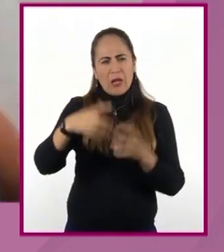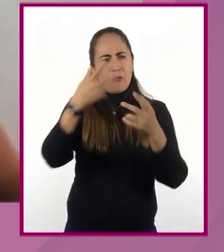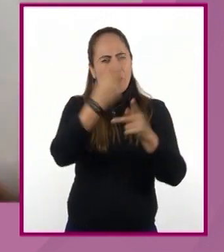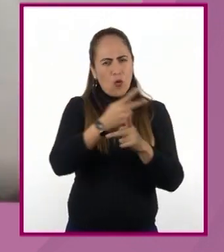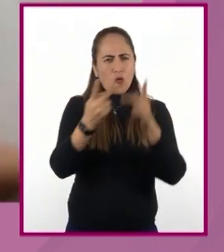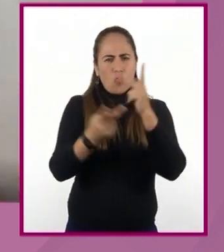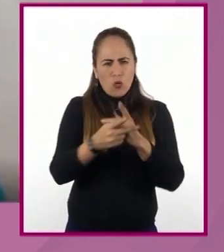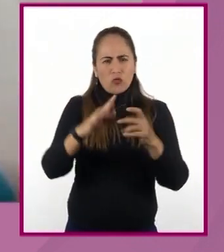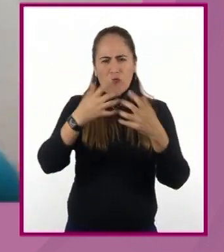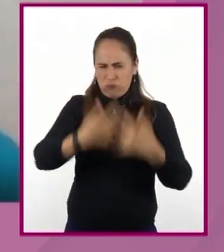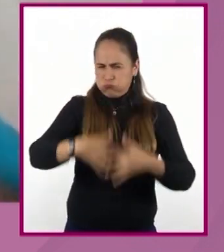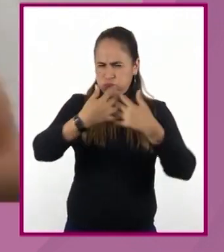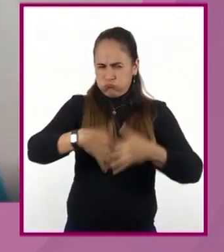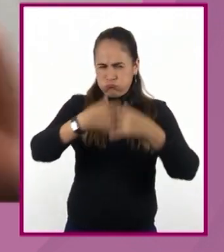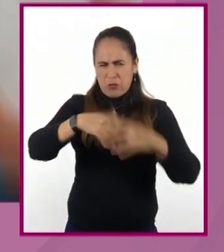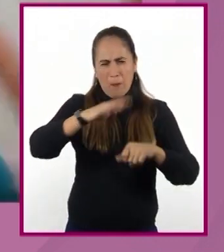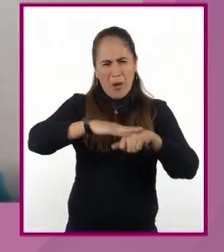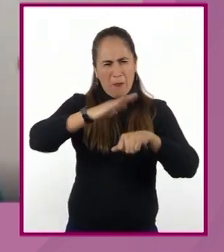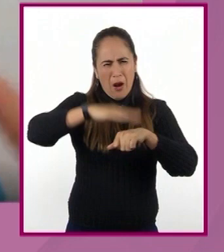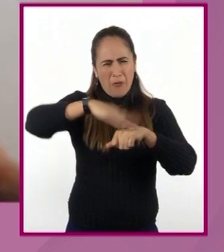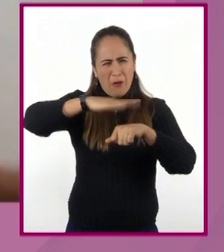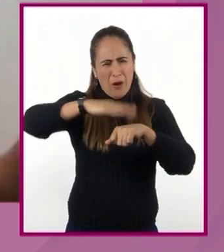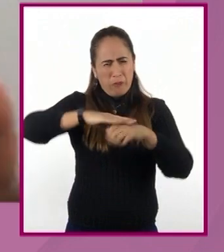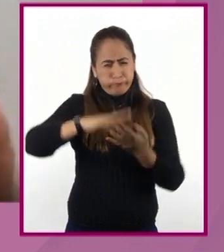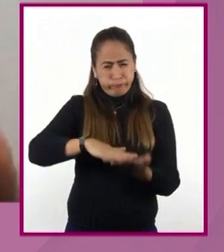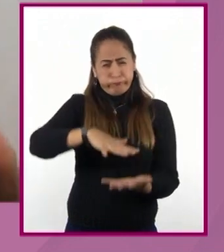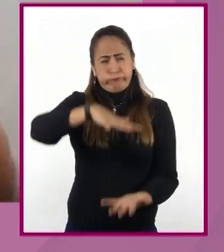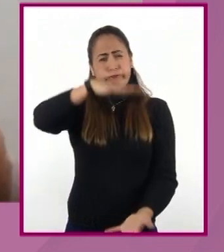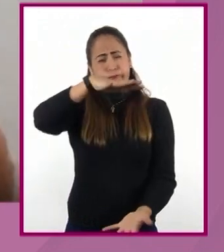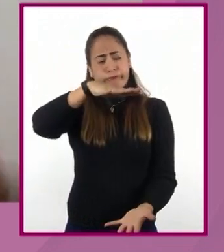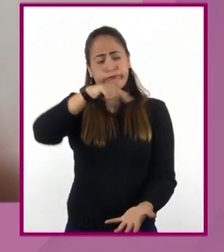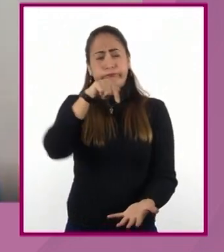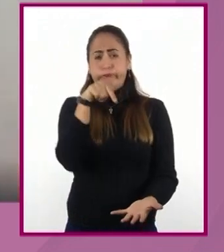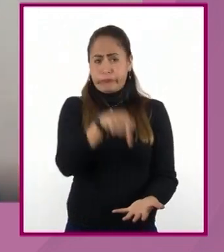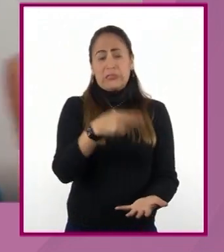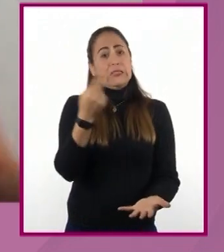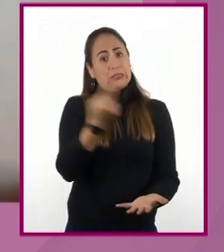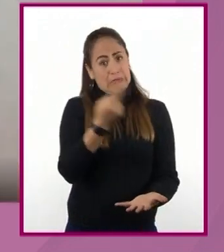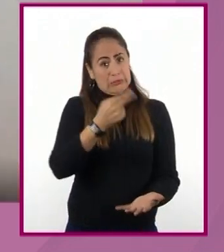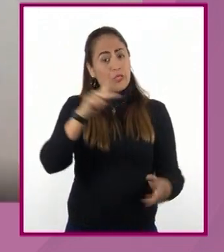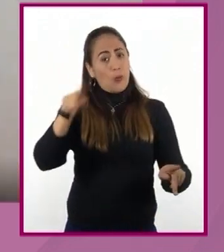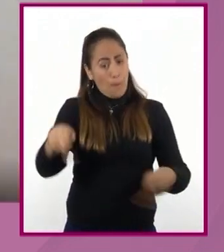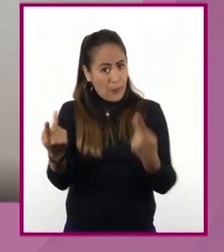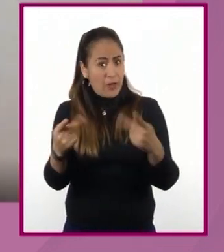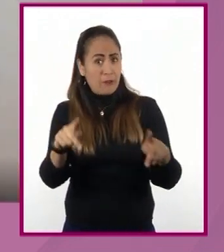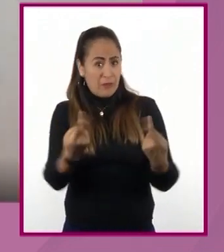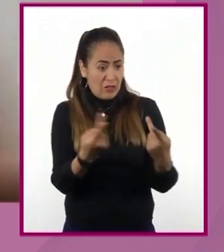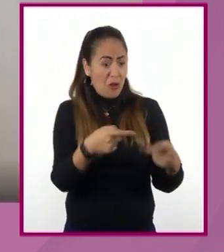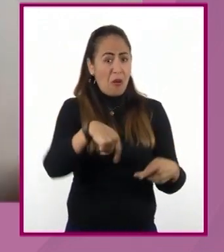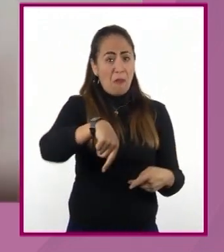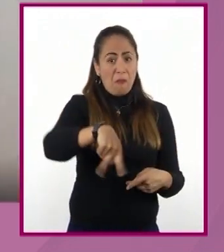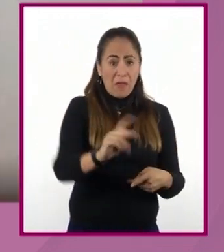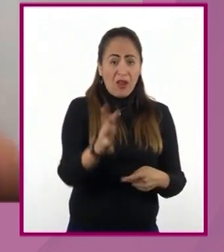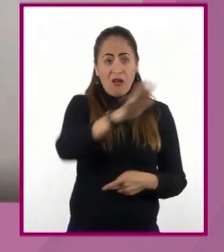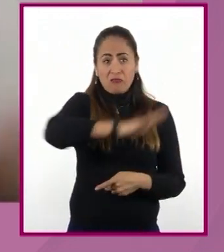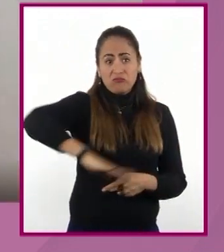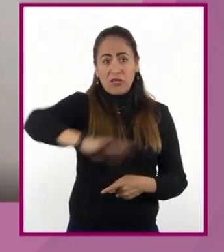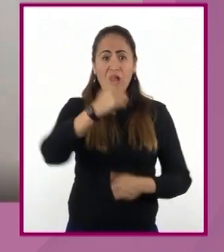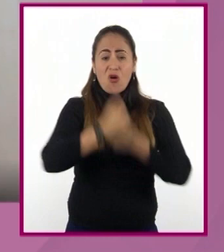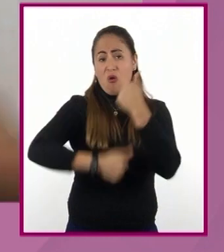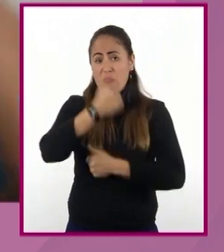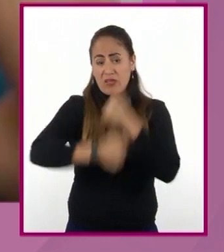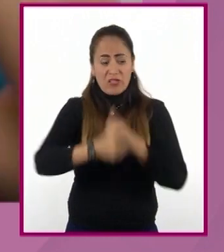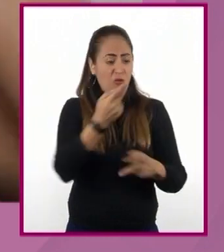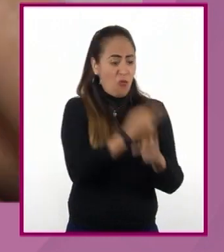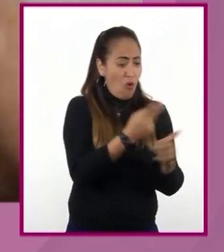productos en serie, y como había muchos productos, había que venderlos y había mucha competencia porque ahora había muchos productos de